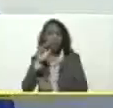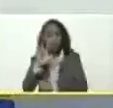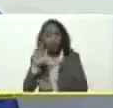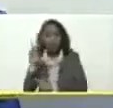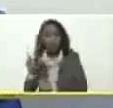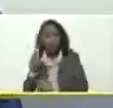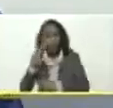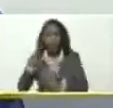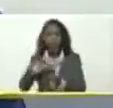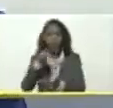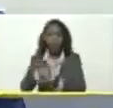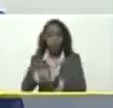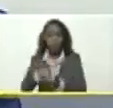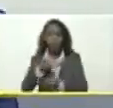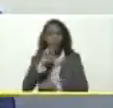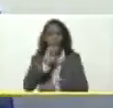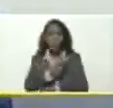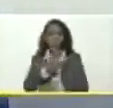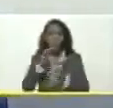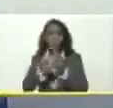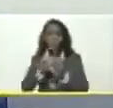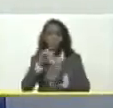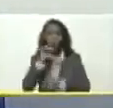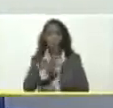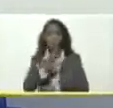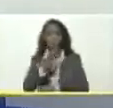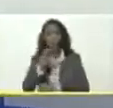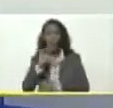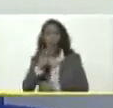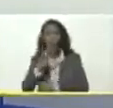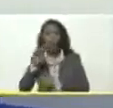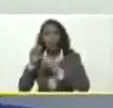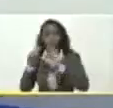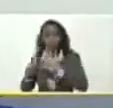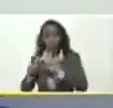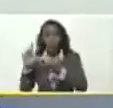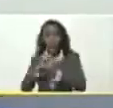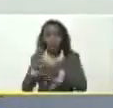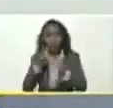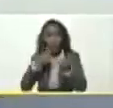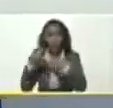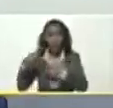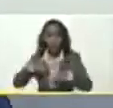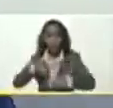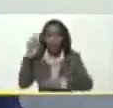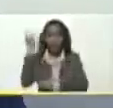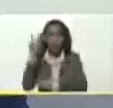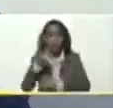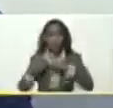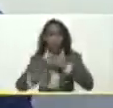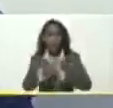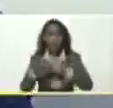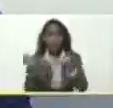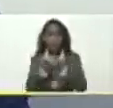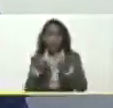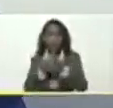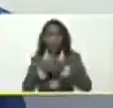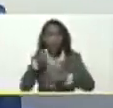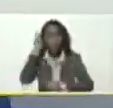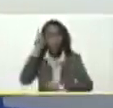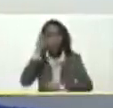4.246 libros vendidos. El libro más vendido en el stand del Pabellón Venezuela es Salir de la Colonia, del profesor